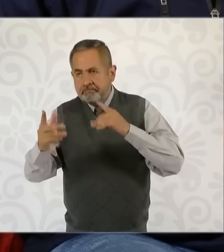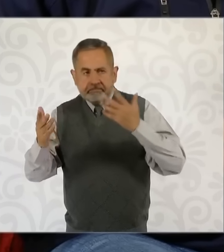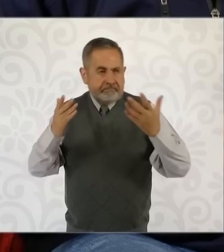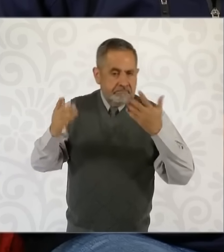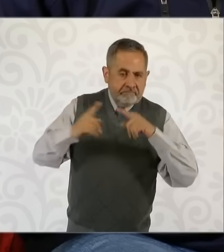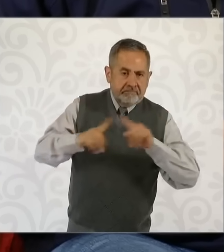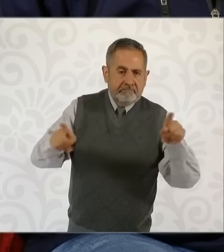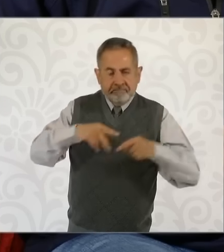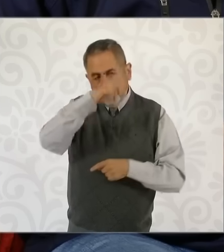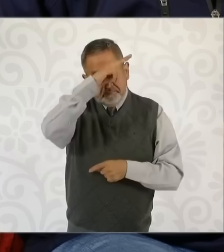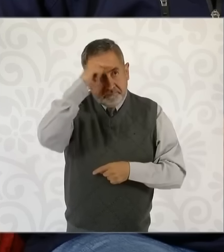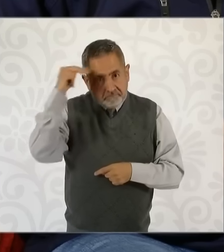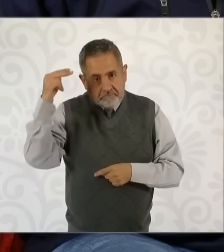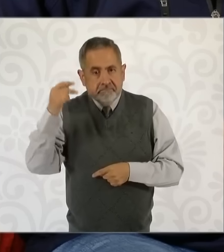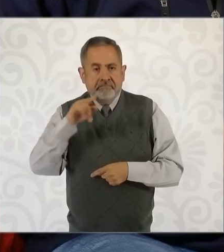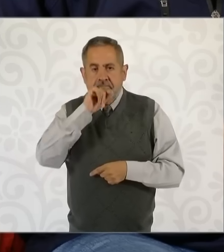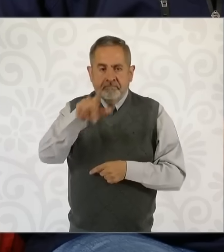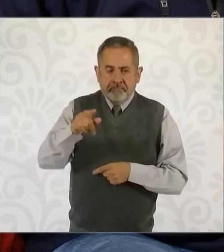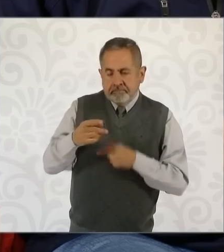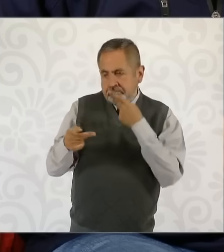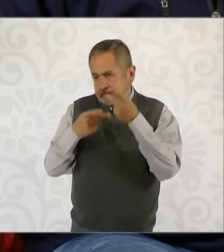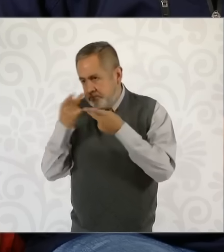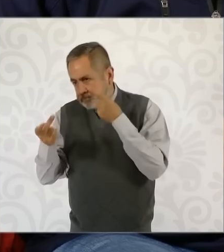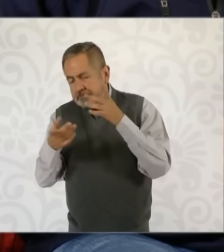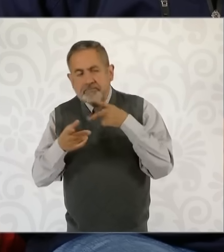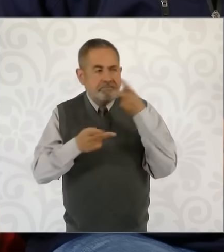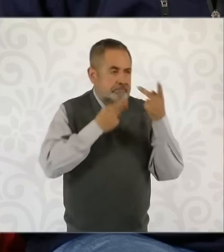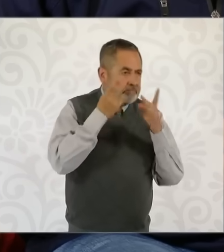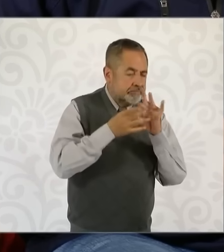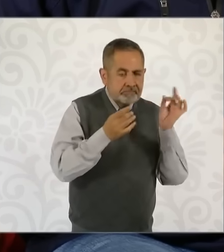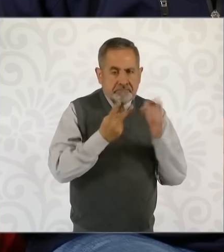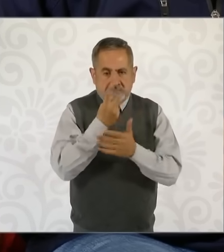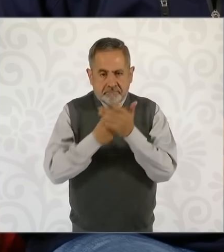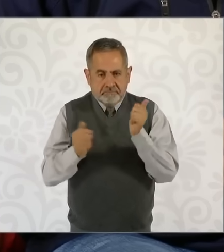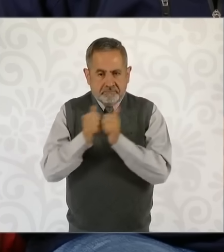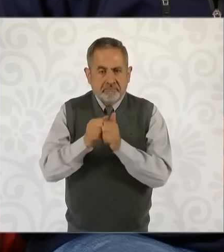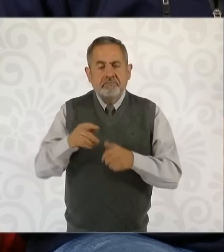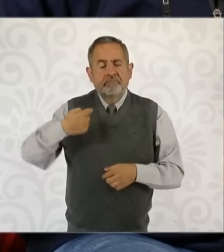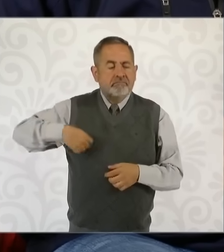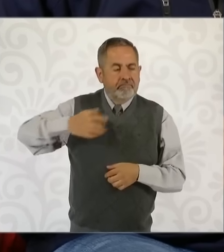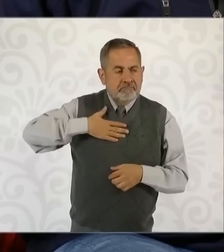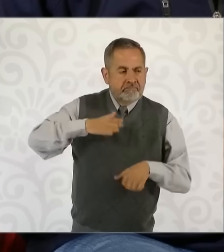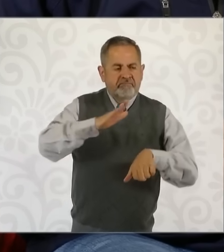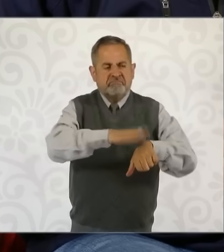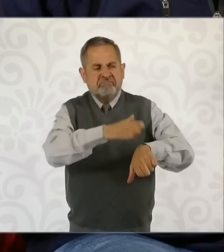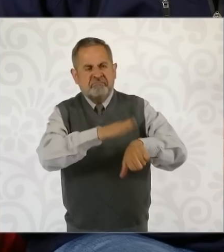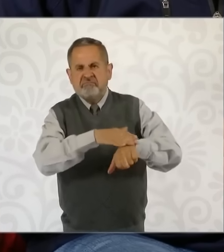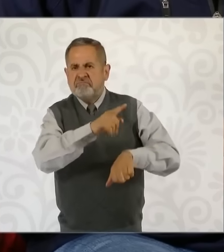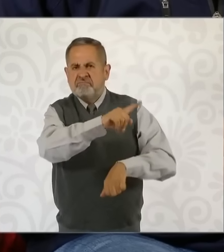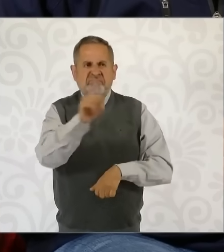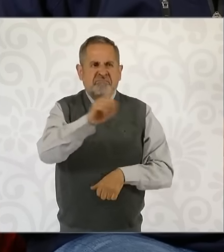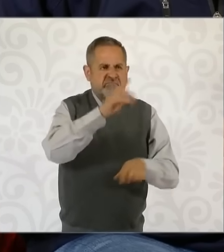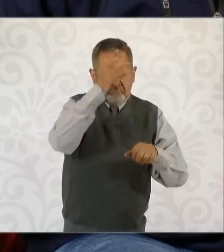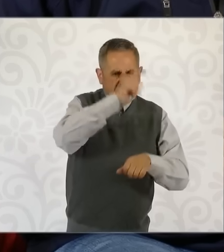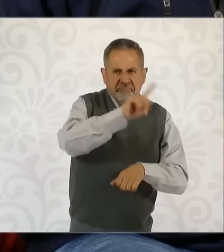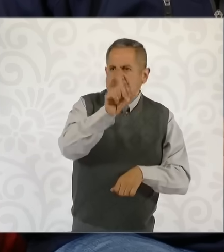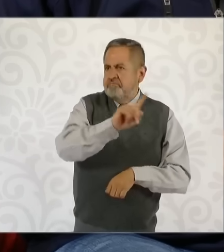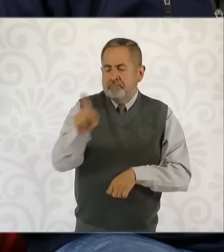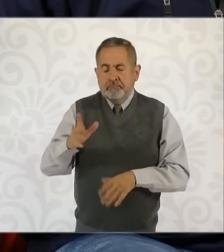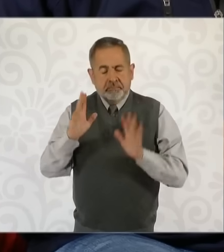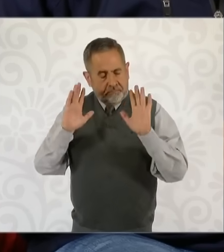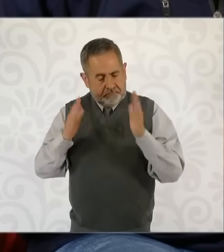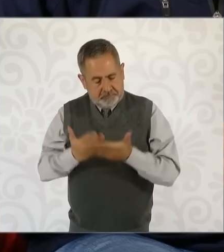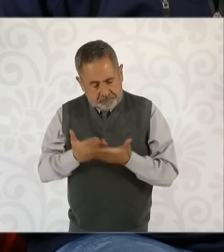decir, Nayarit y Jalisco. Y como a veces somos un poco críticos, ¿verdad?, quiero reconocer el